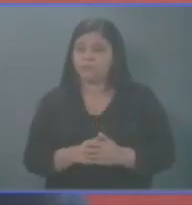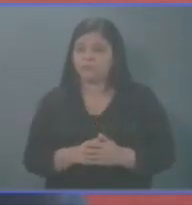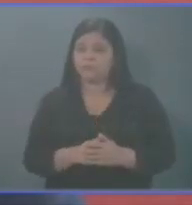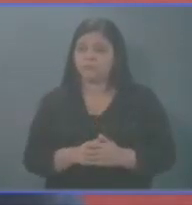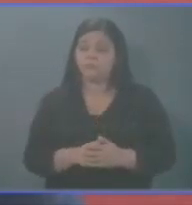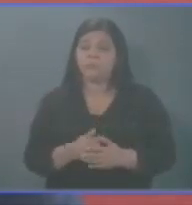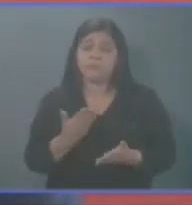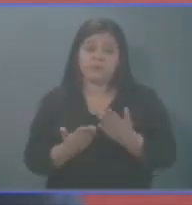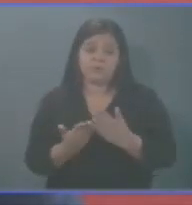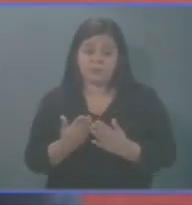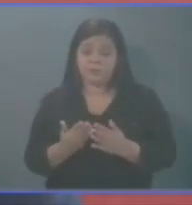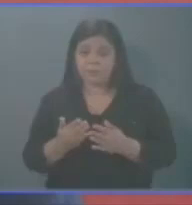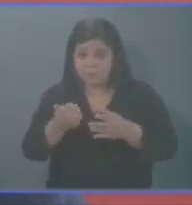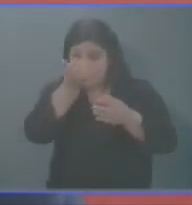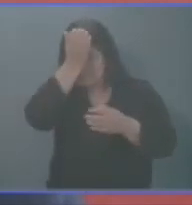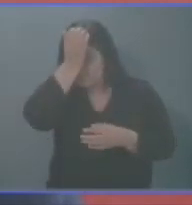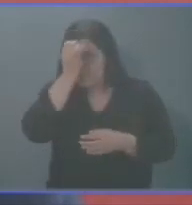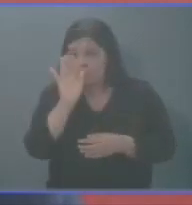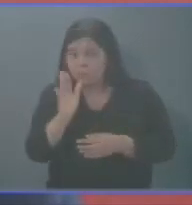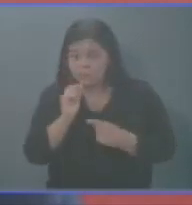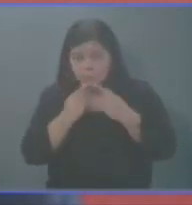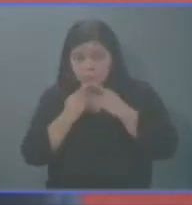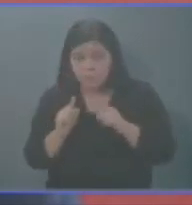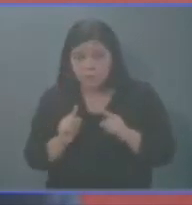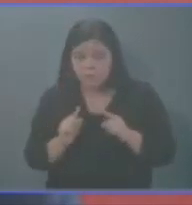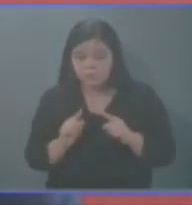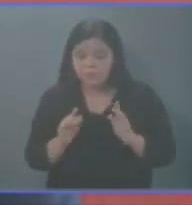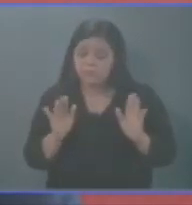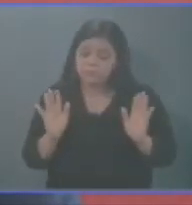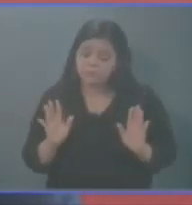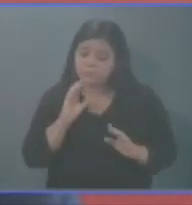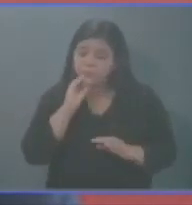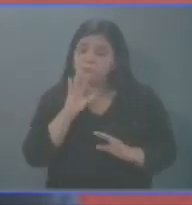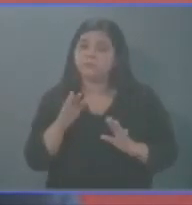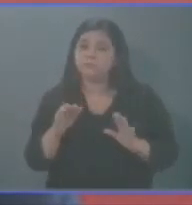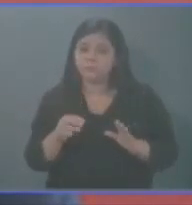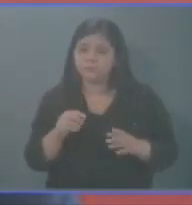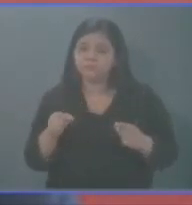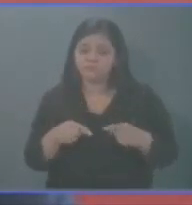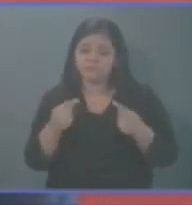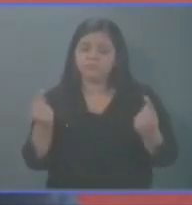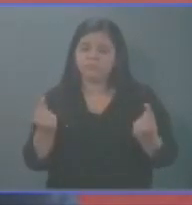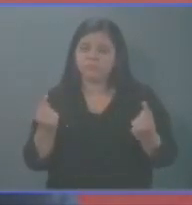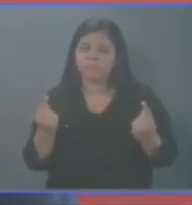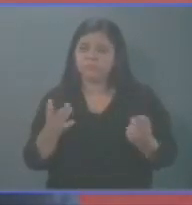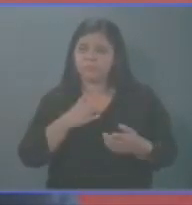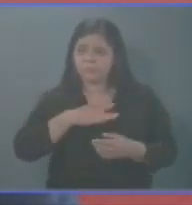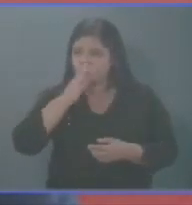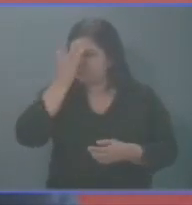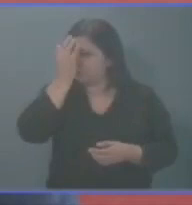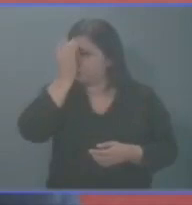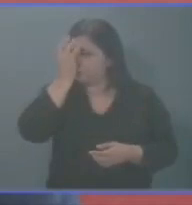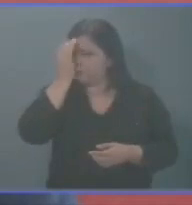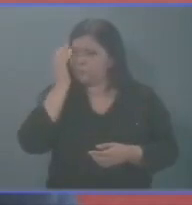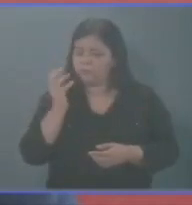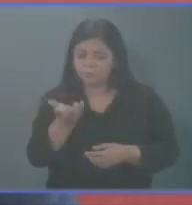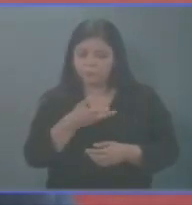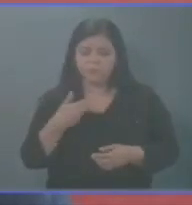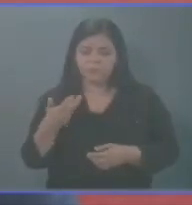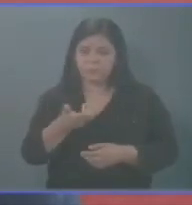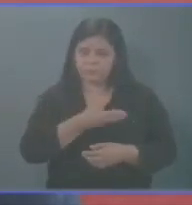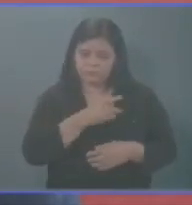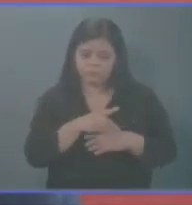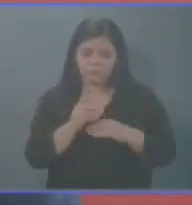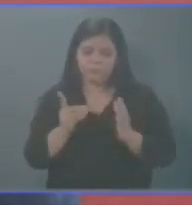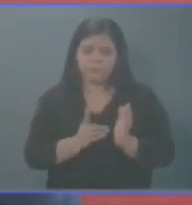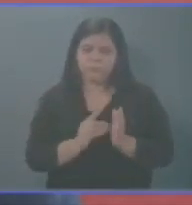Y que se haya equivocado o no, con sus declaraciones, ha hecho oposición. Me preocupa que a los que ejercemos